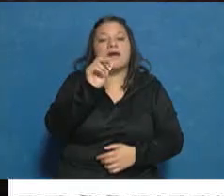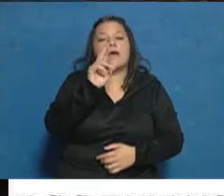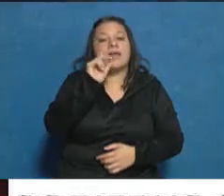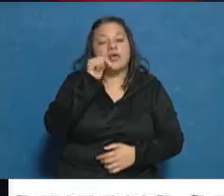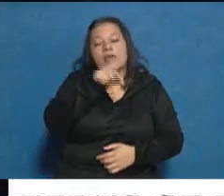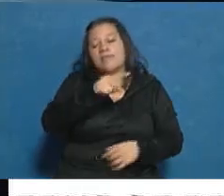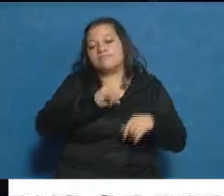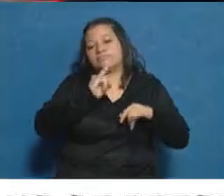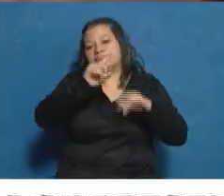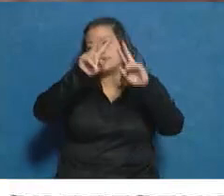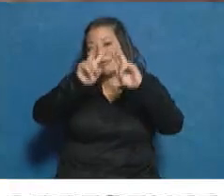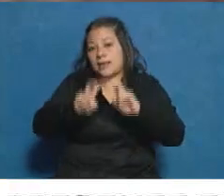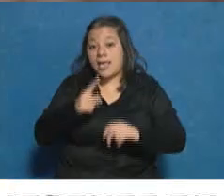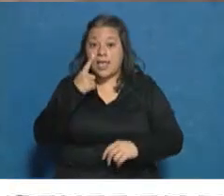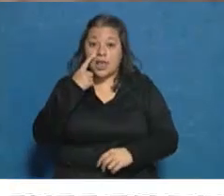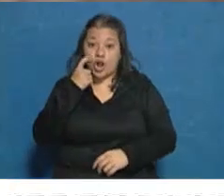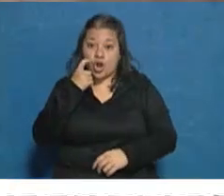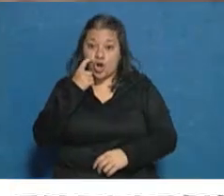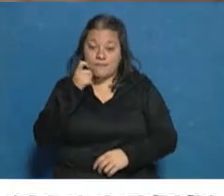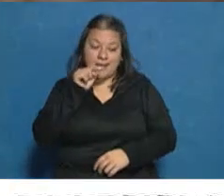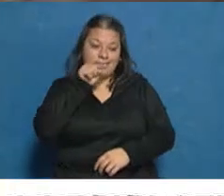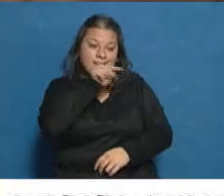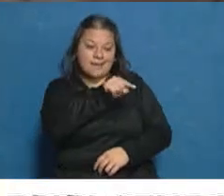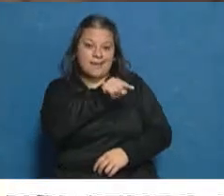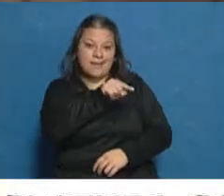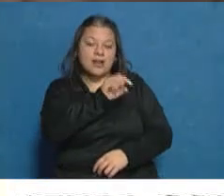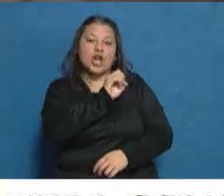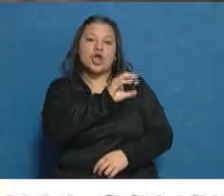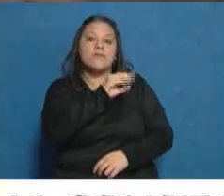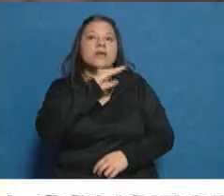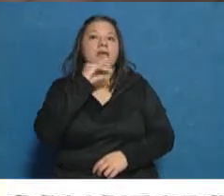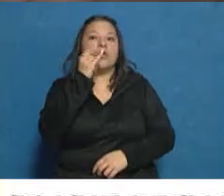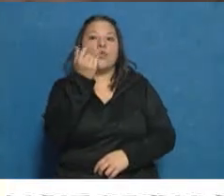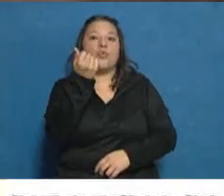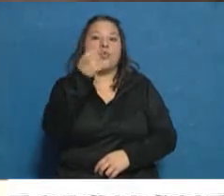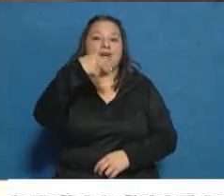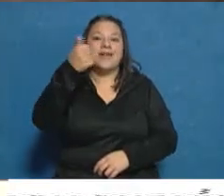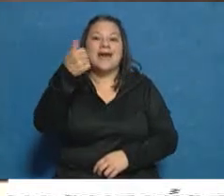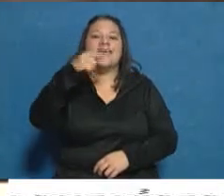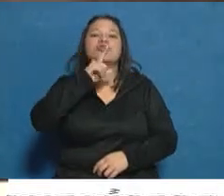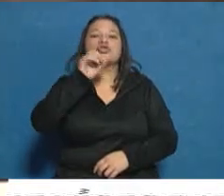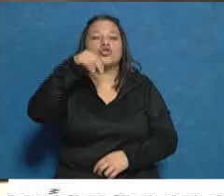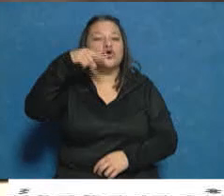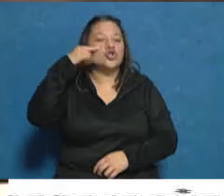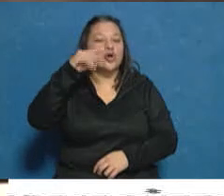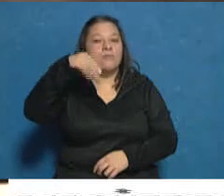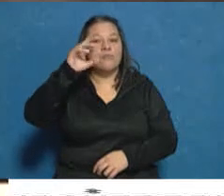entendemos también que el hombre fue individualizado como Juan Antonio Moraga, él tiene 79